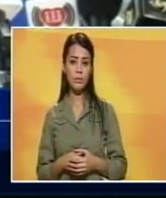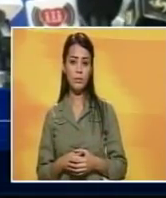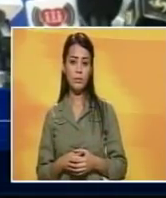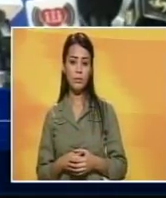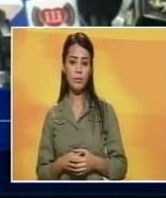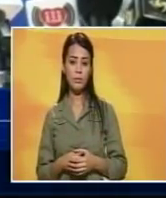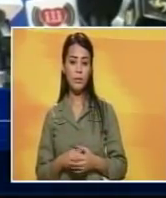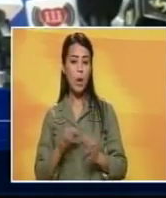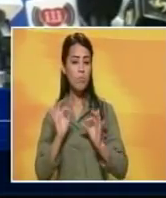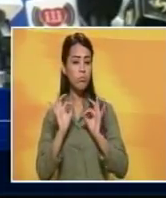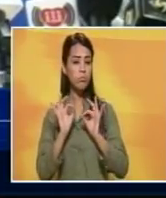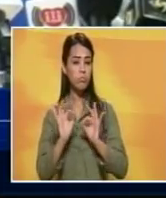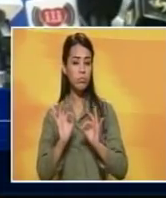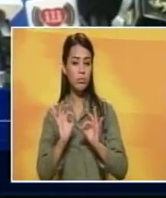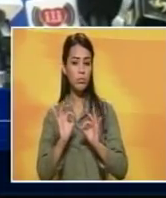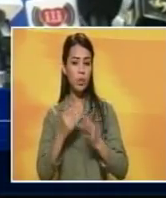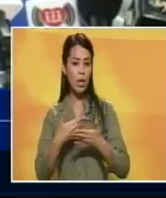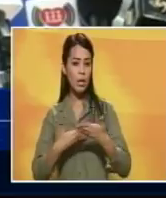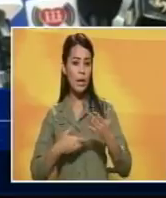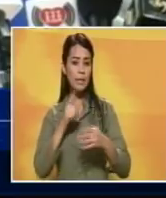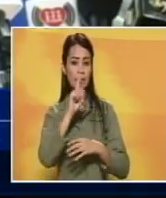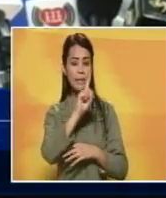un punto de cuenta en el acto de